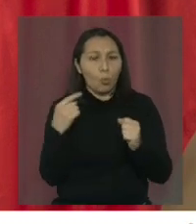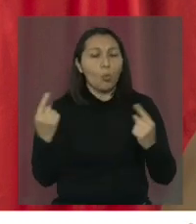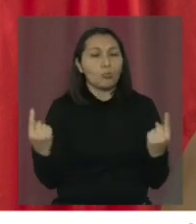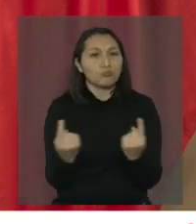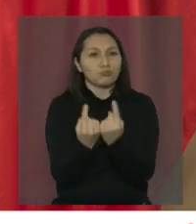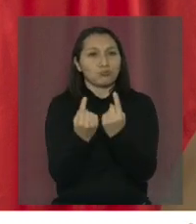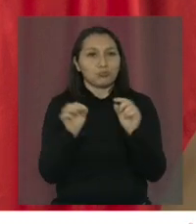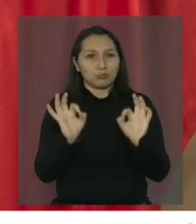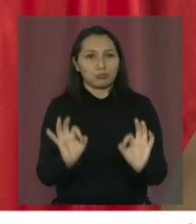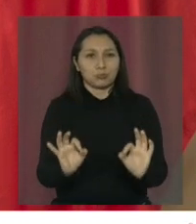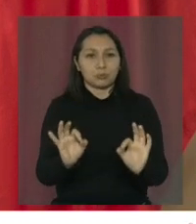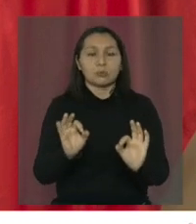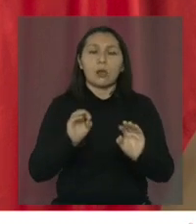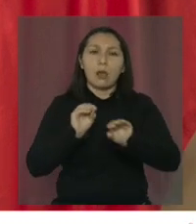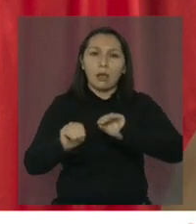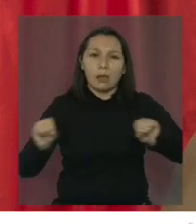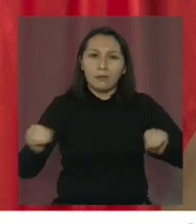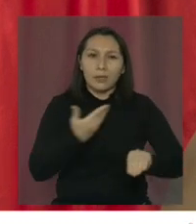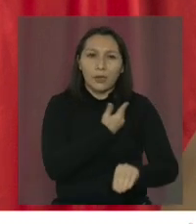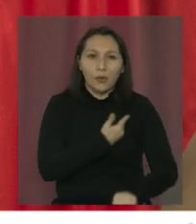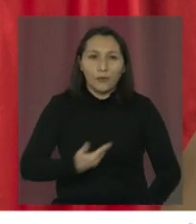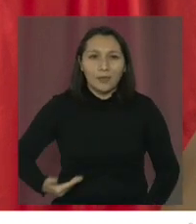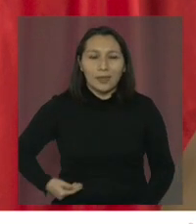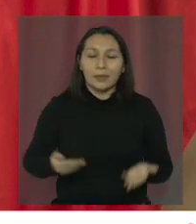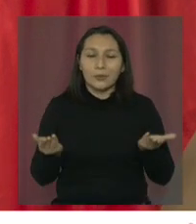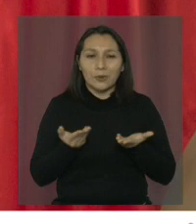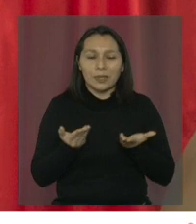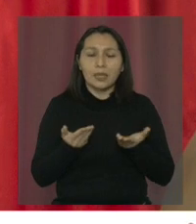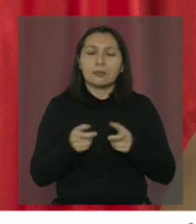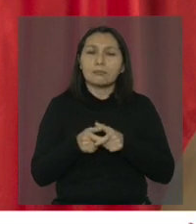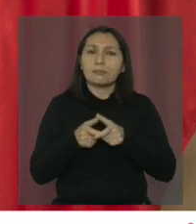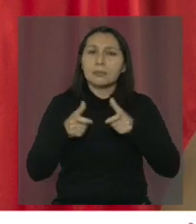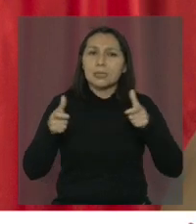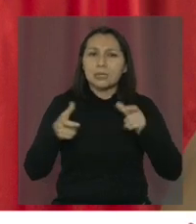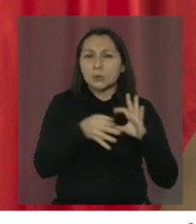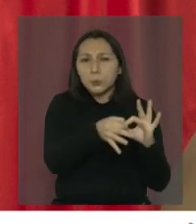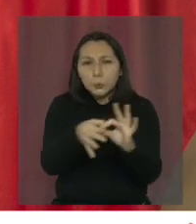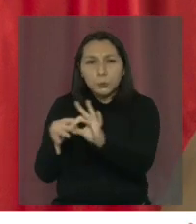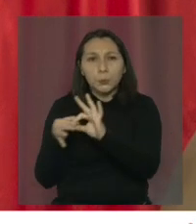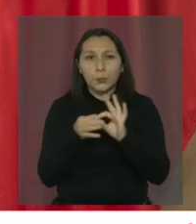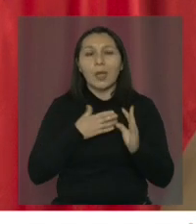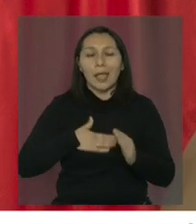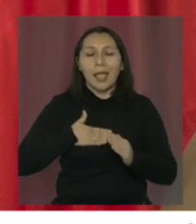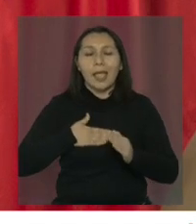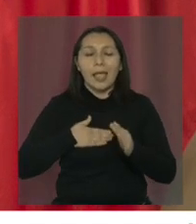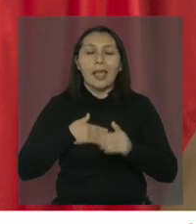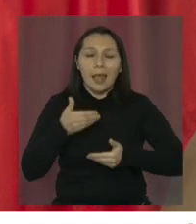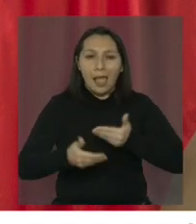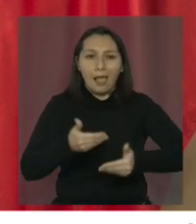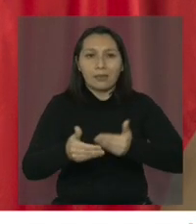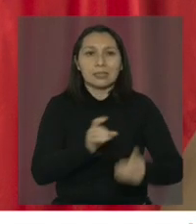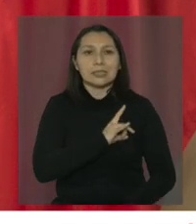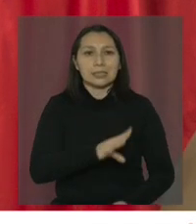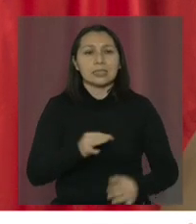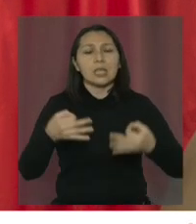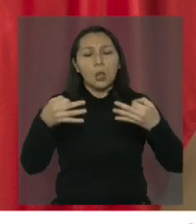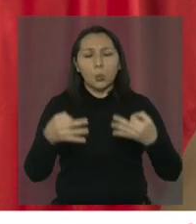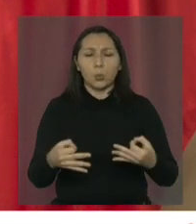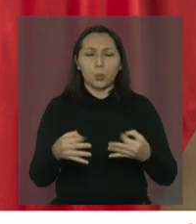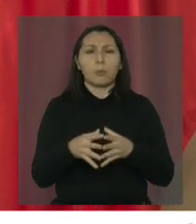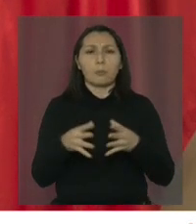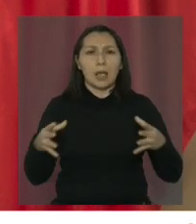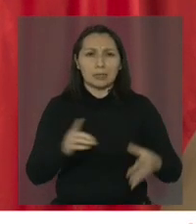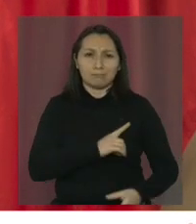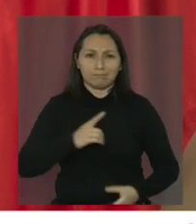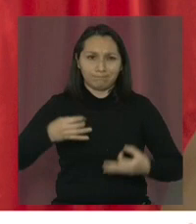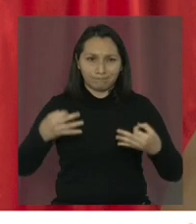cierto el llamado del gobierno en este caso es la más amplia unidad para avanzar en un chile más justo en un chile más